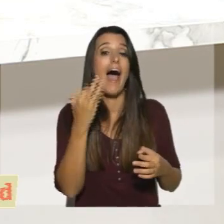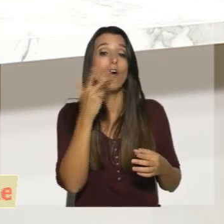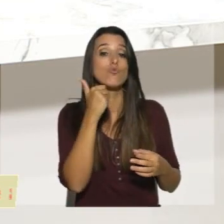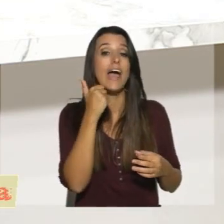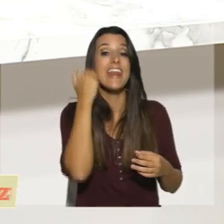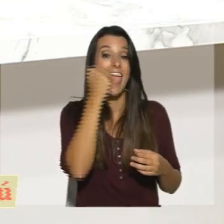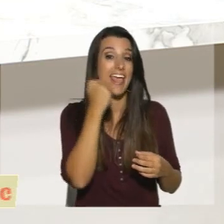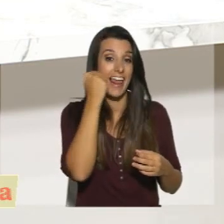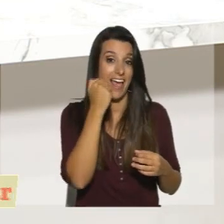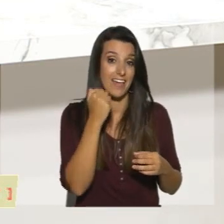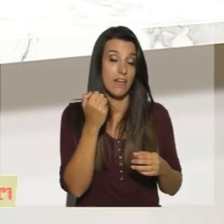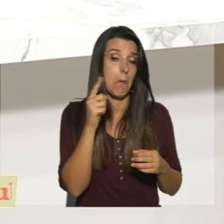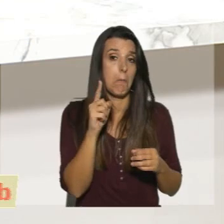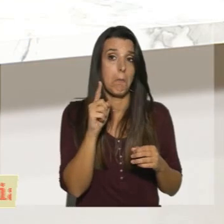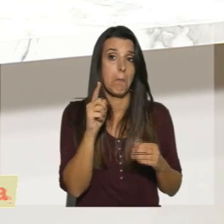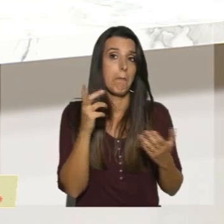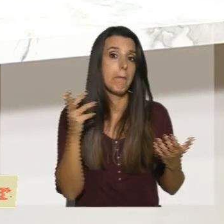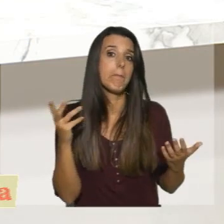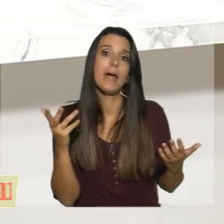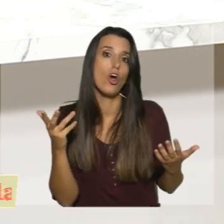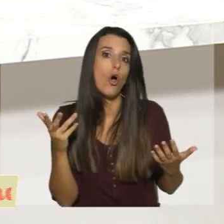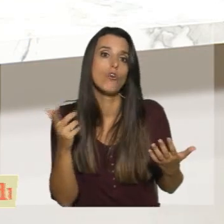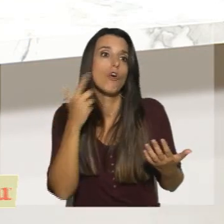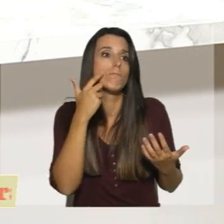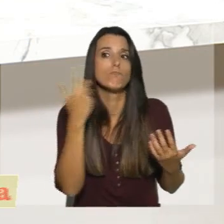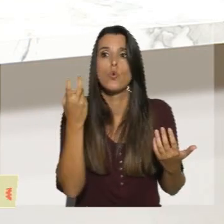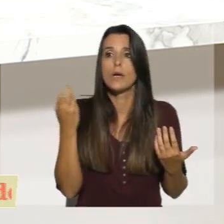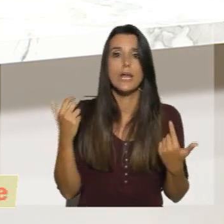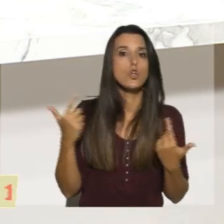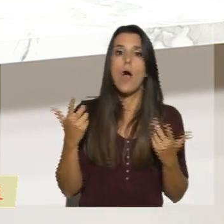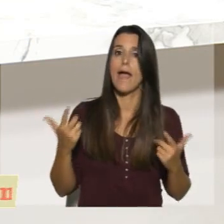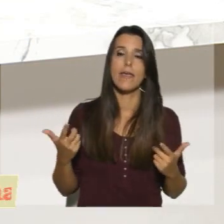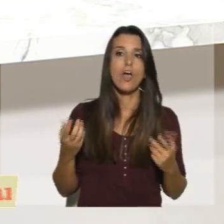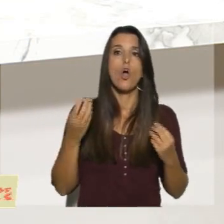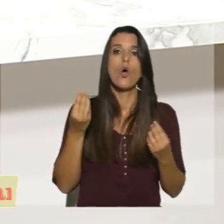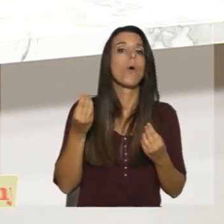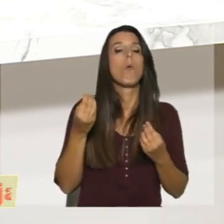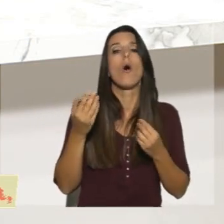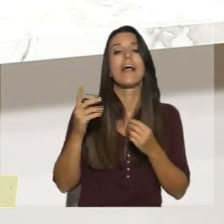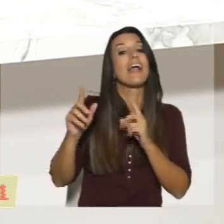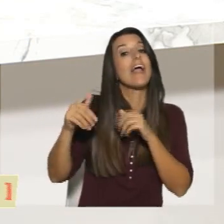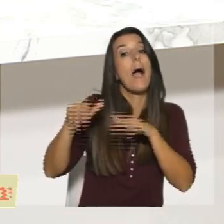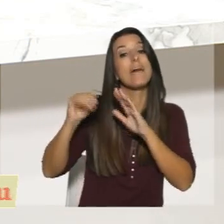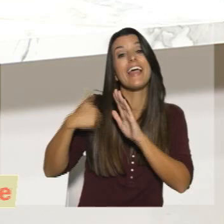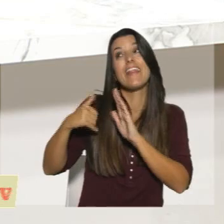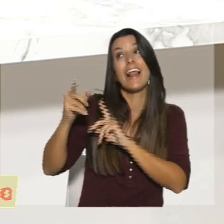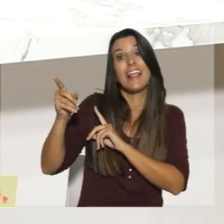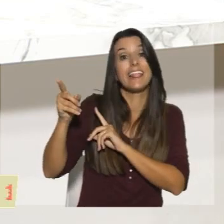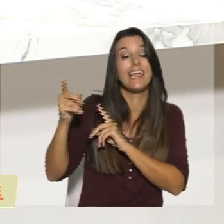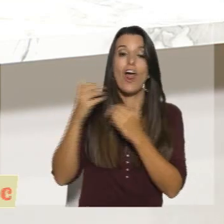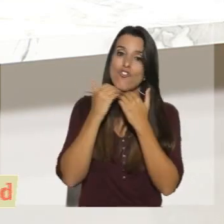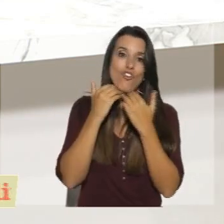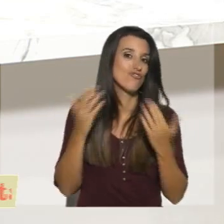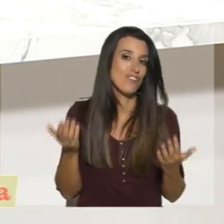Claro. Pero yo realmente ya azúcar negra no he encontrado. Visto, pero no sé. No sé si serían como de la vecina orilla, que a lo capaz mejor ellos allí sí tenían o